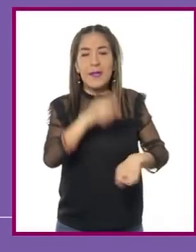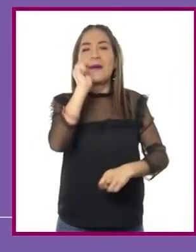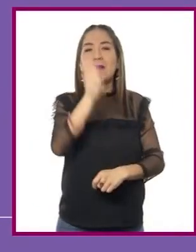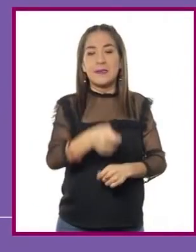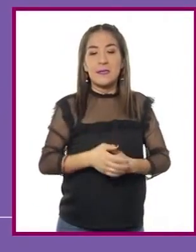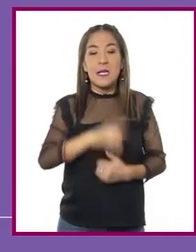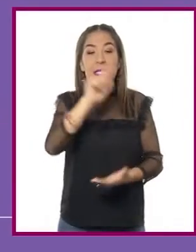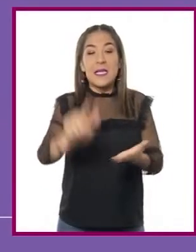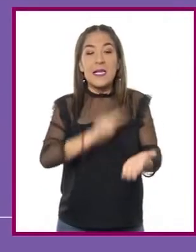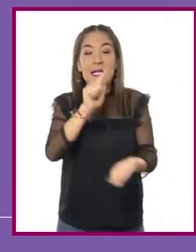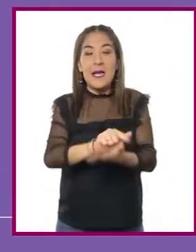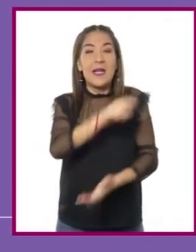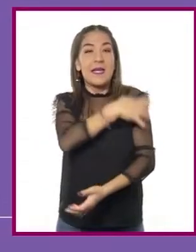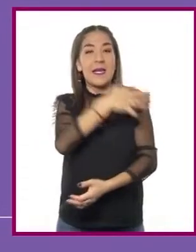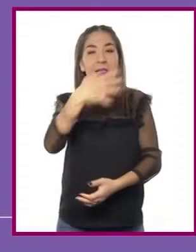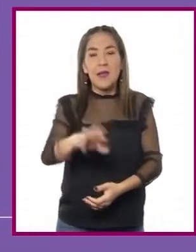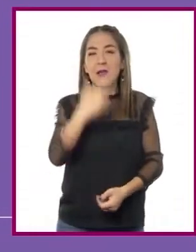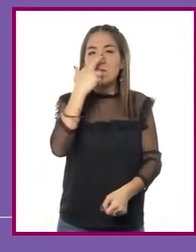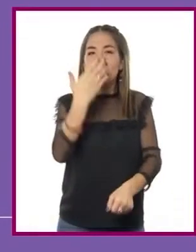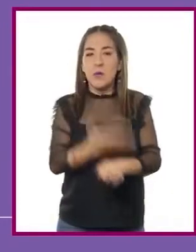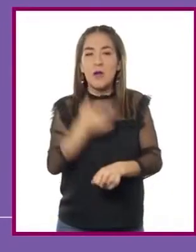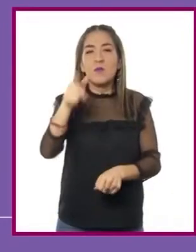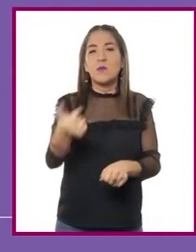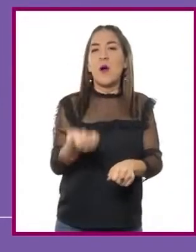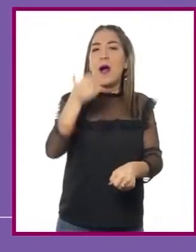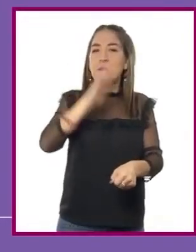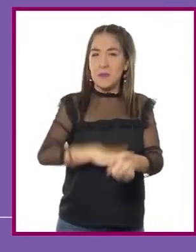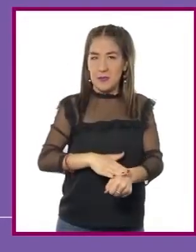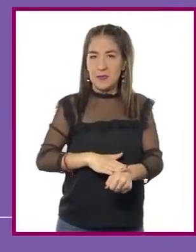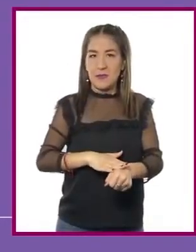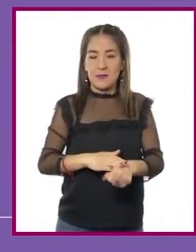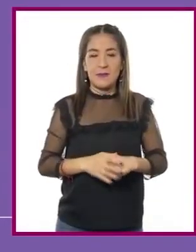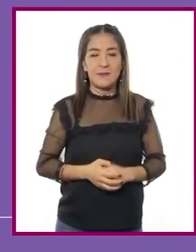establecen en la Ley General de Responsabilidades Administrativas.